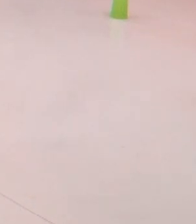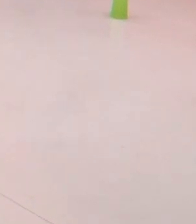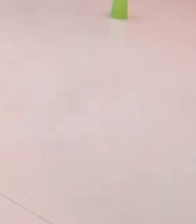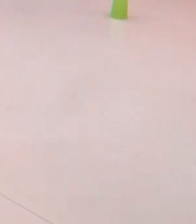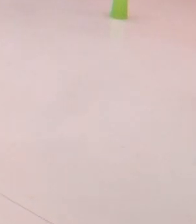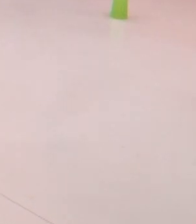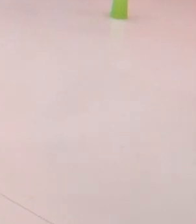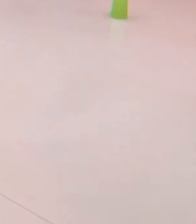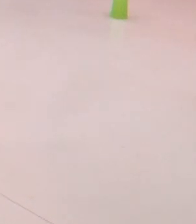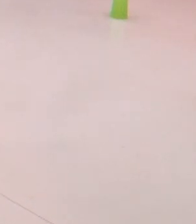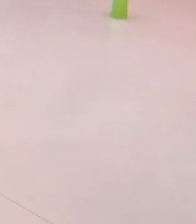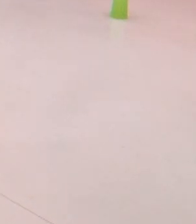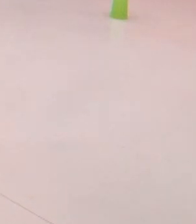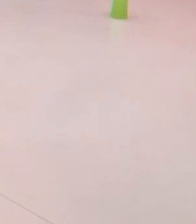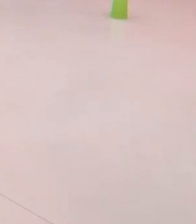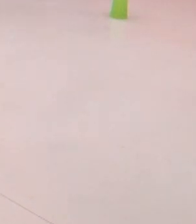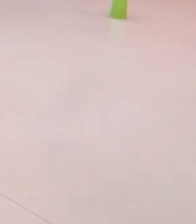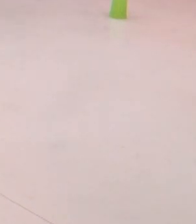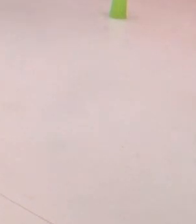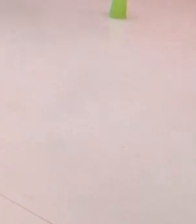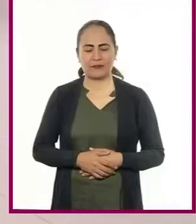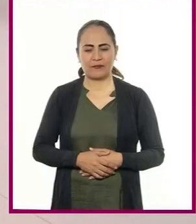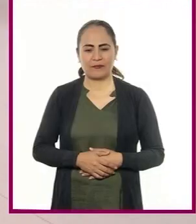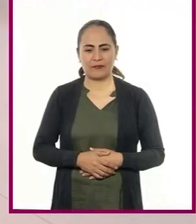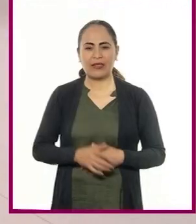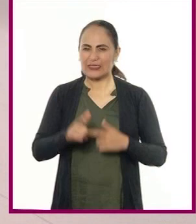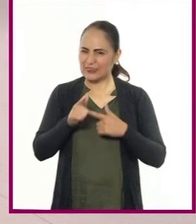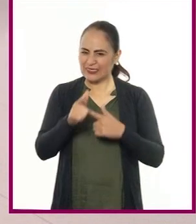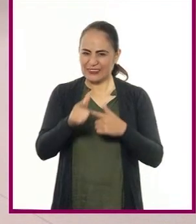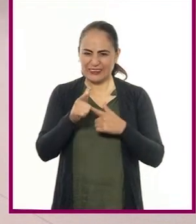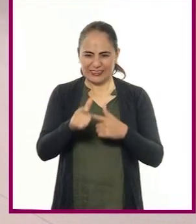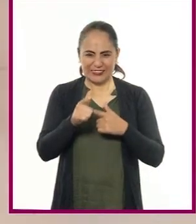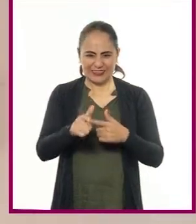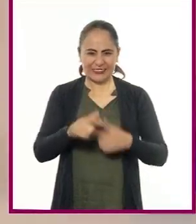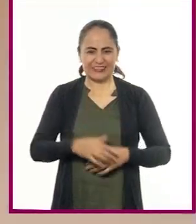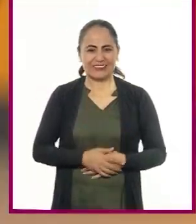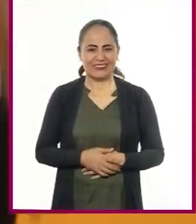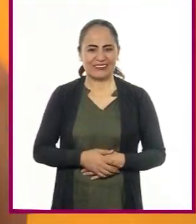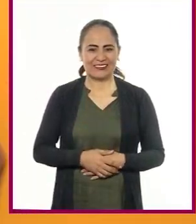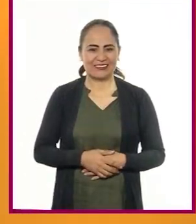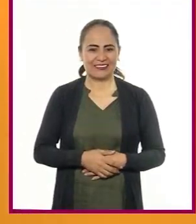Casi. Seguimos. Si necesitan descanso.